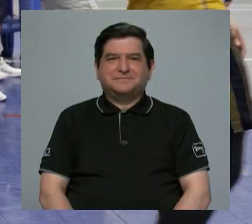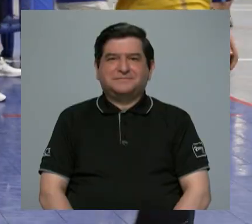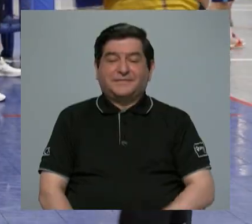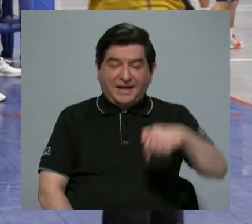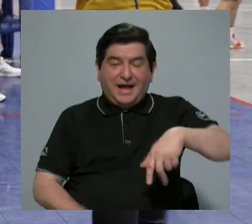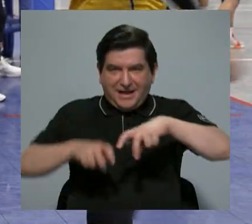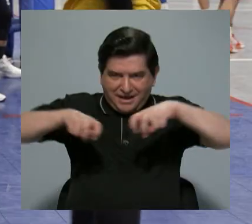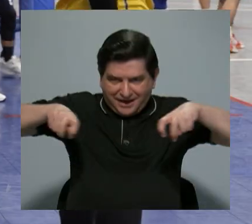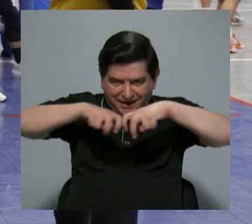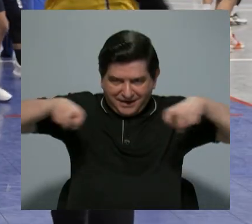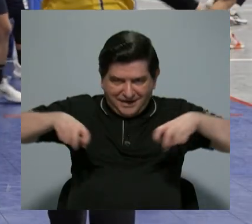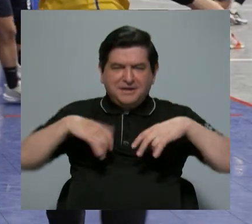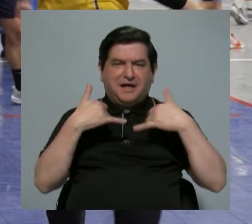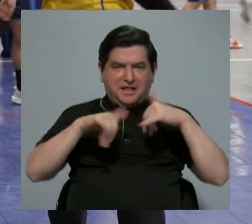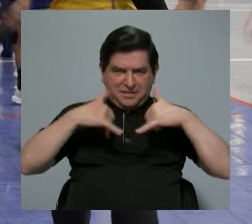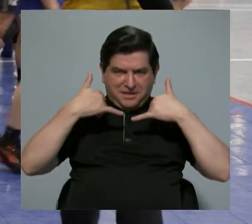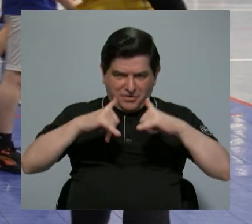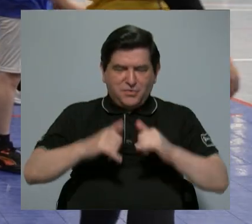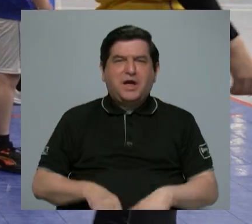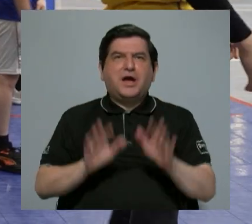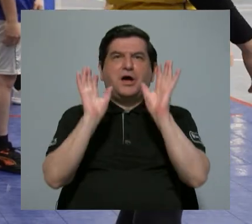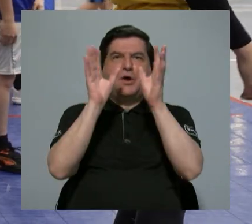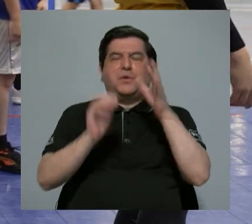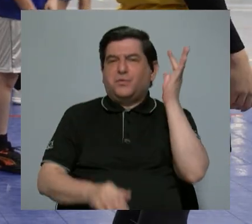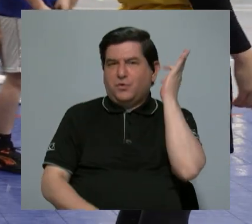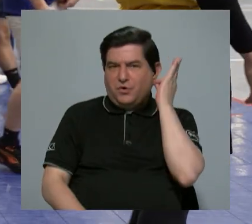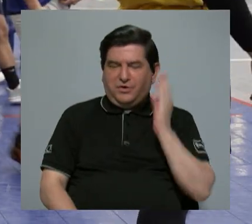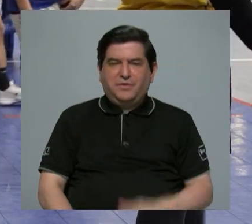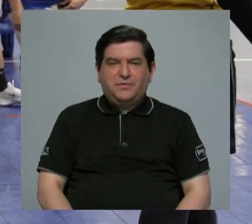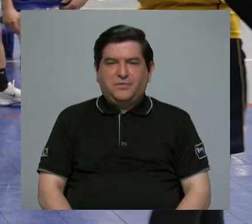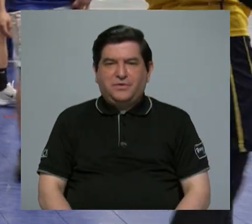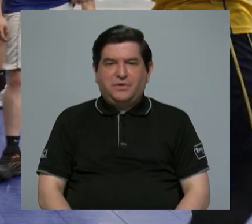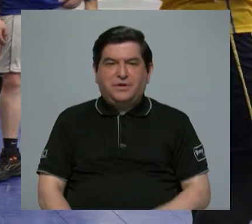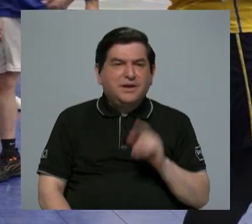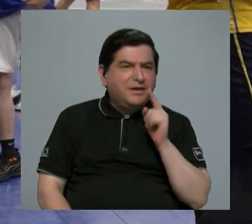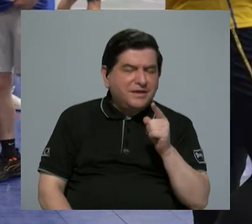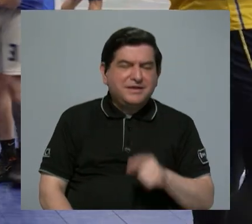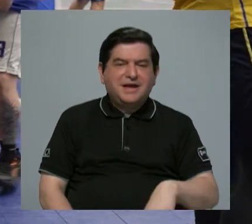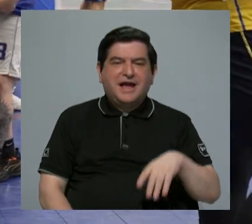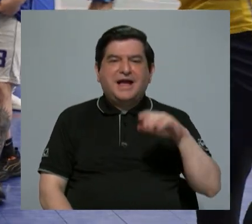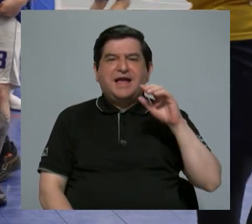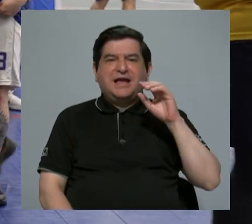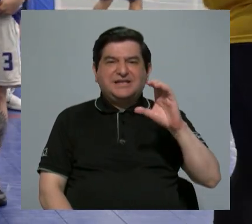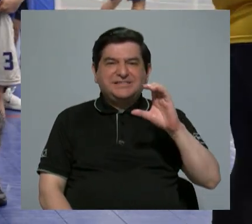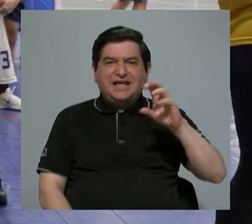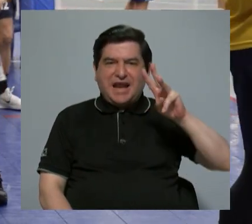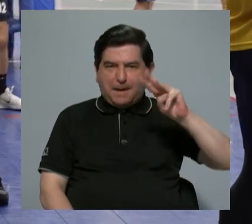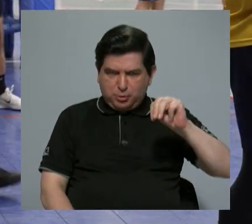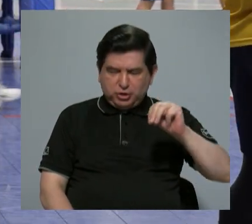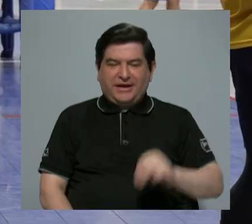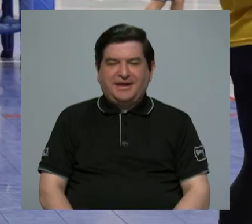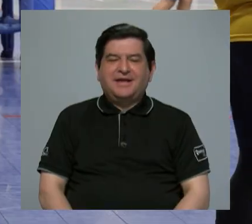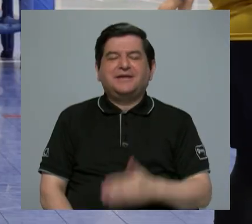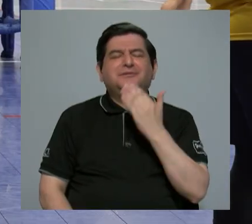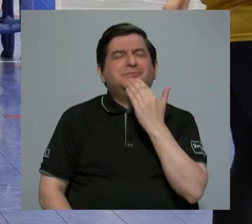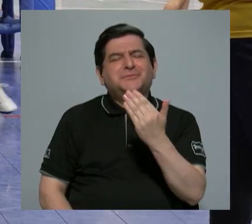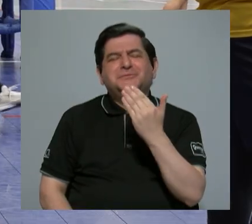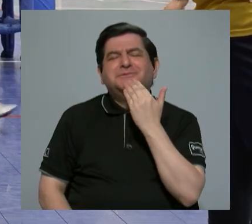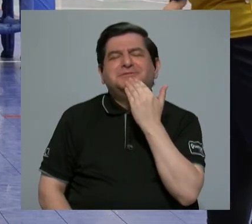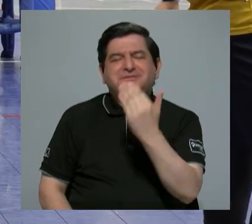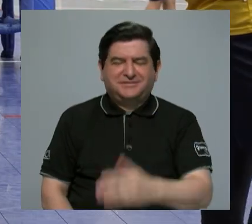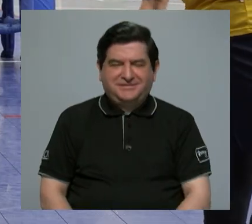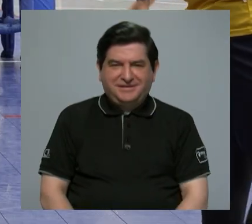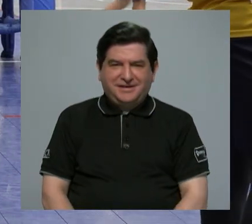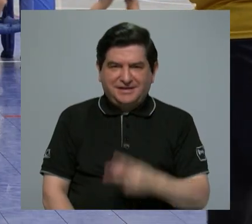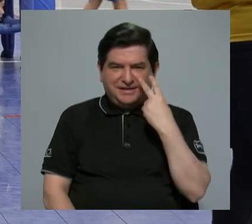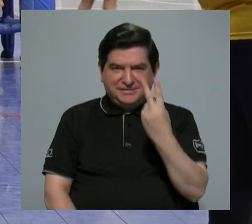Estamos con la grada y vamos a jugar de voleibol femenino y me encuentro con Cristina Monterrey. Cristina, muchas gracias. Vamos